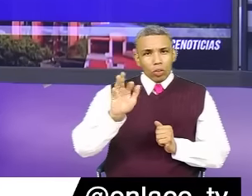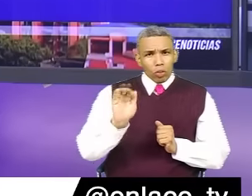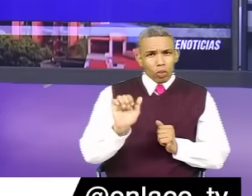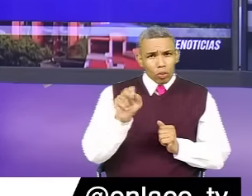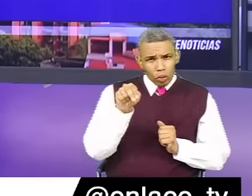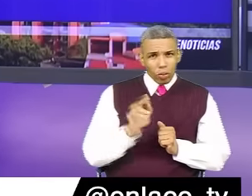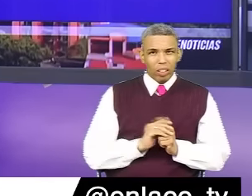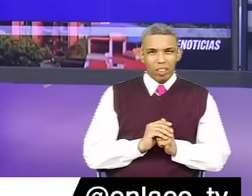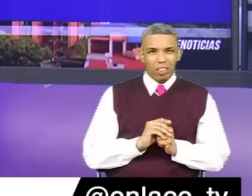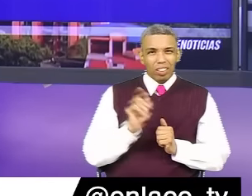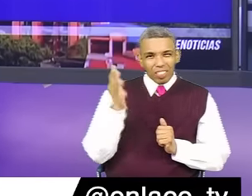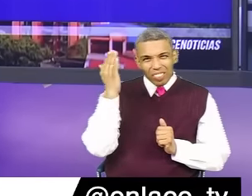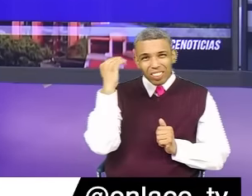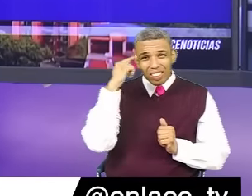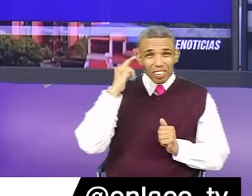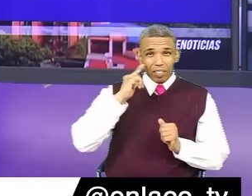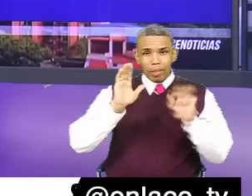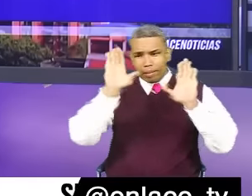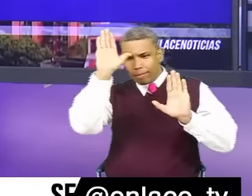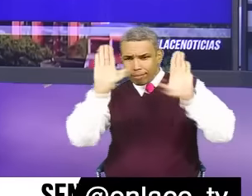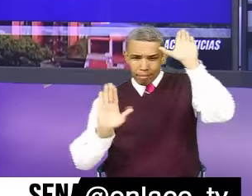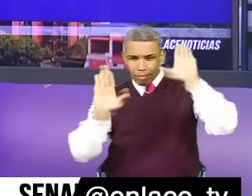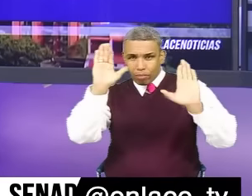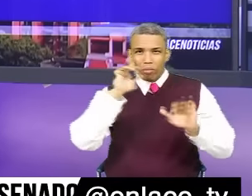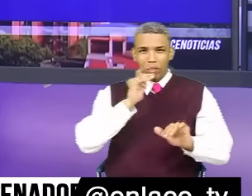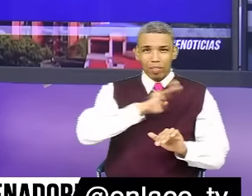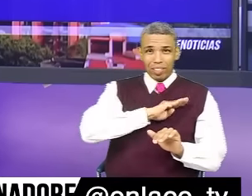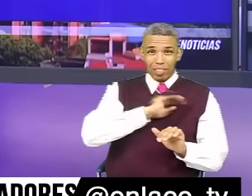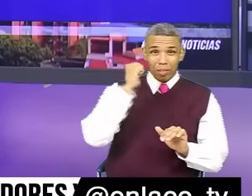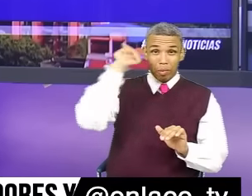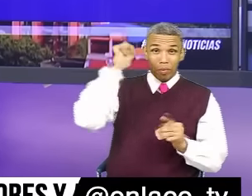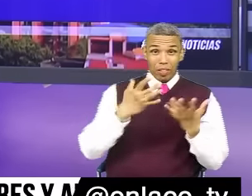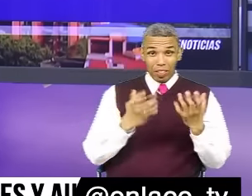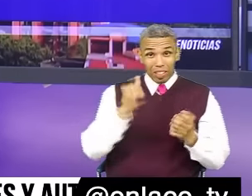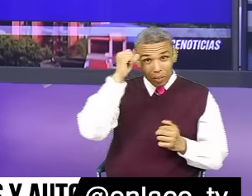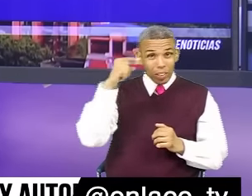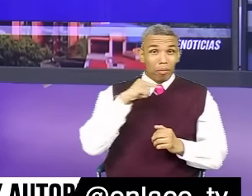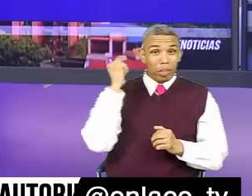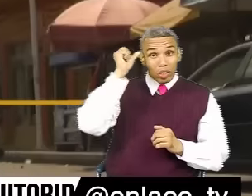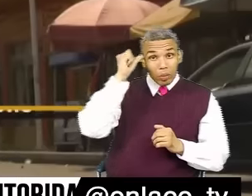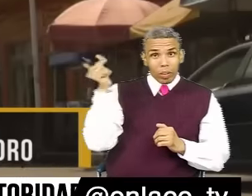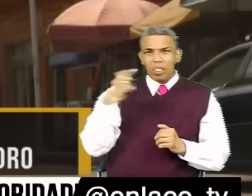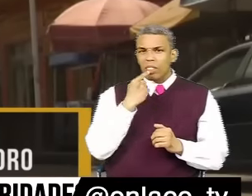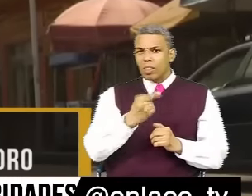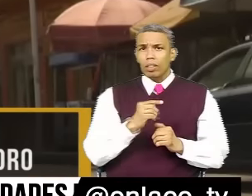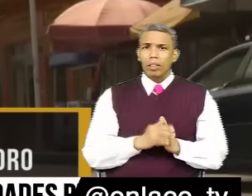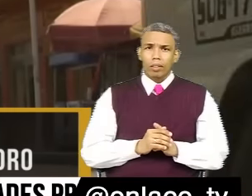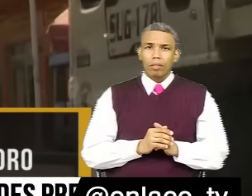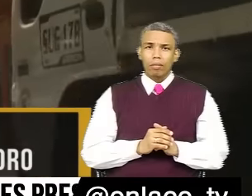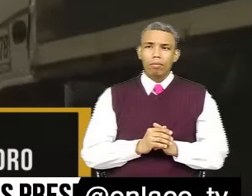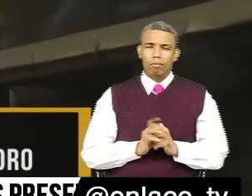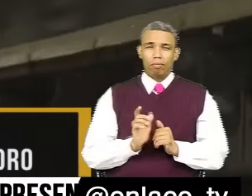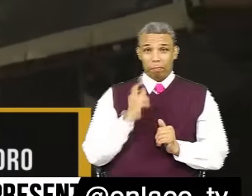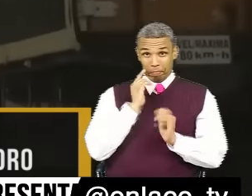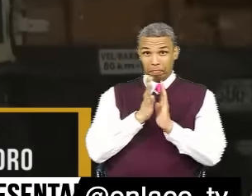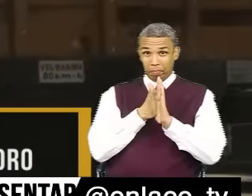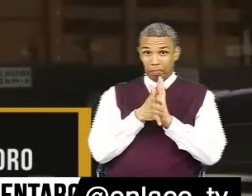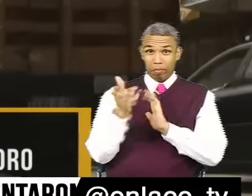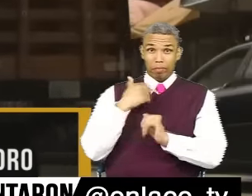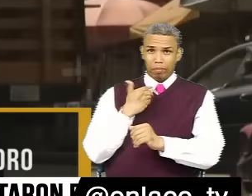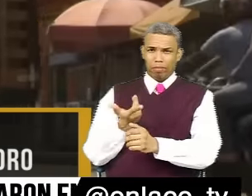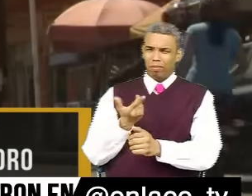local Darío Echeverri de llevar al seno del área metropolitana de Bucaramanga al puerto petrolero. Sigue la polémica suscitada por la iniciativa